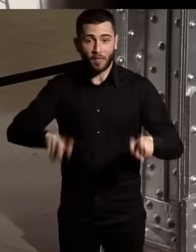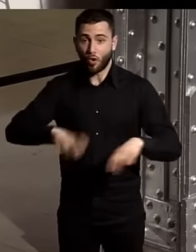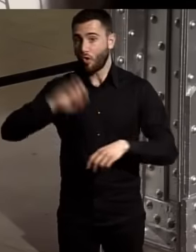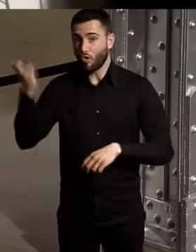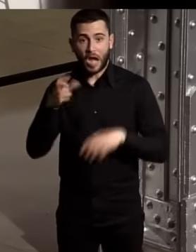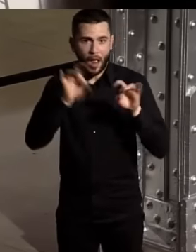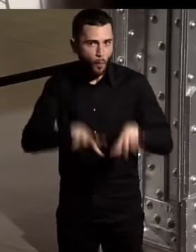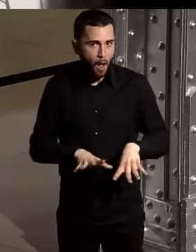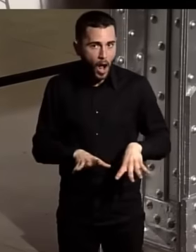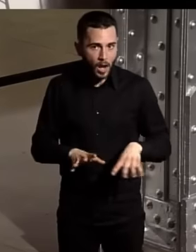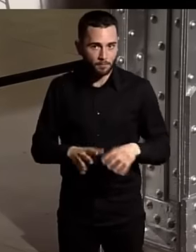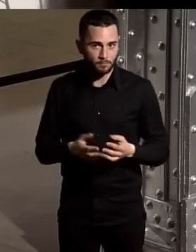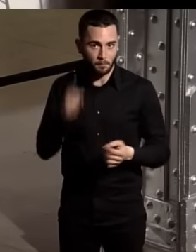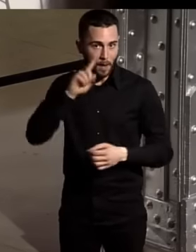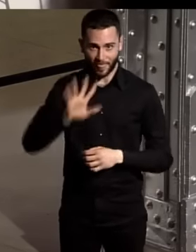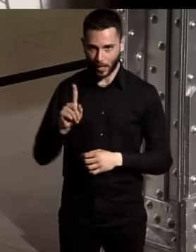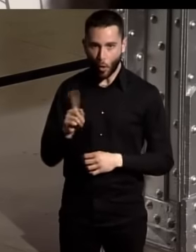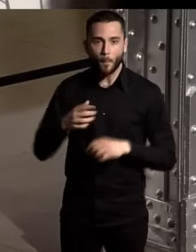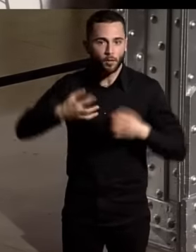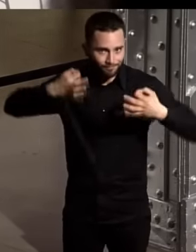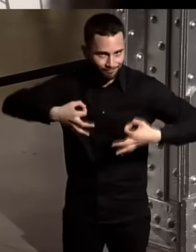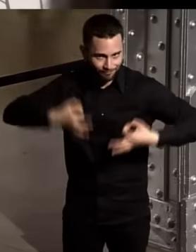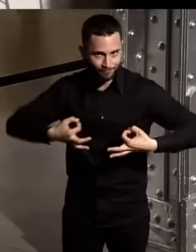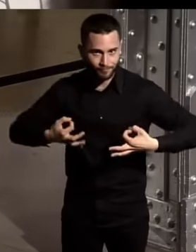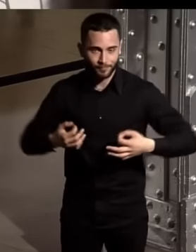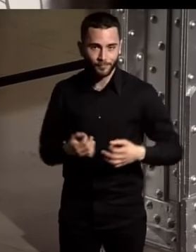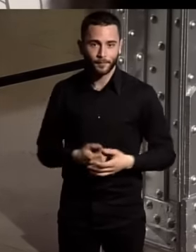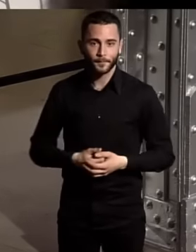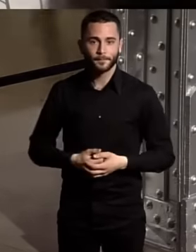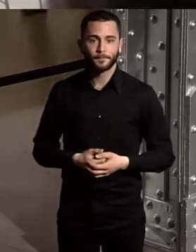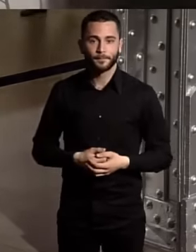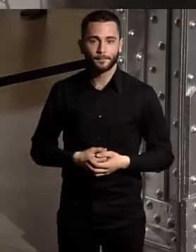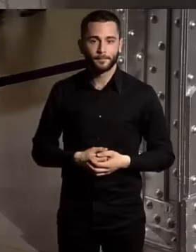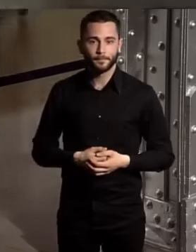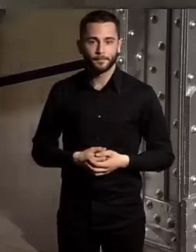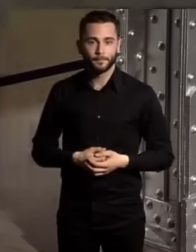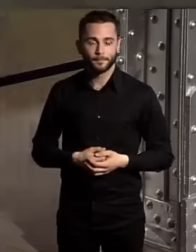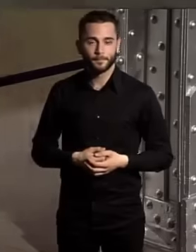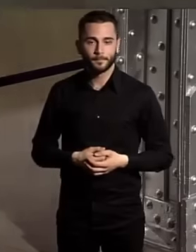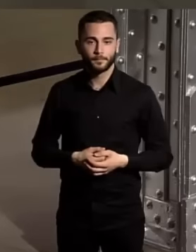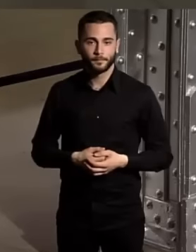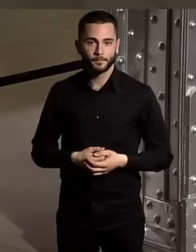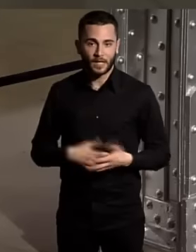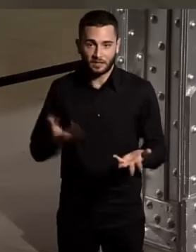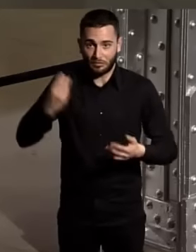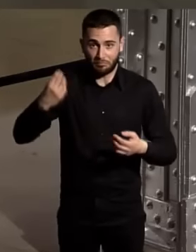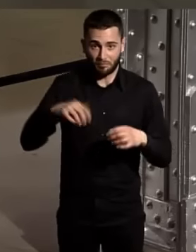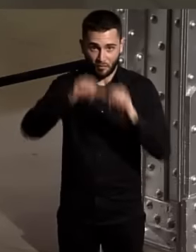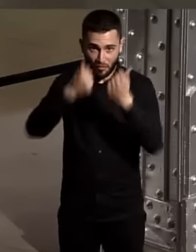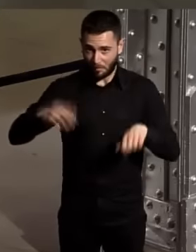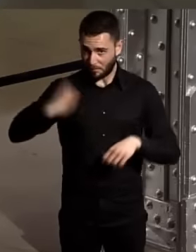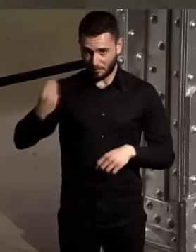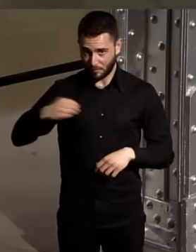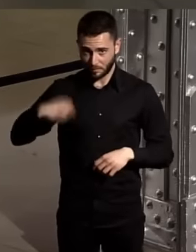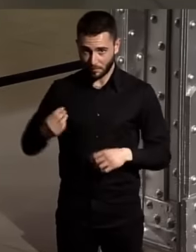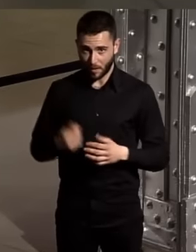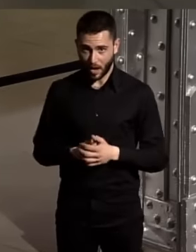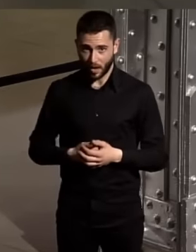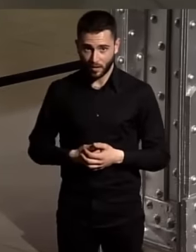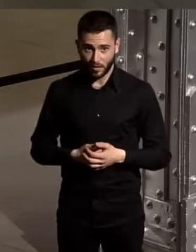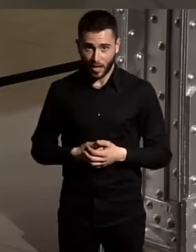científica aunque no lo parezca pero la la dinámica es exactamente la misma o sea uno hace un